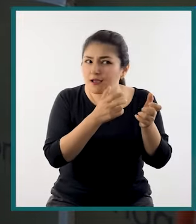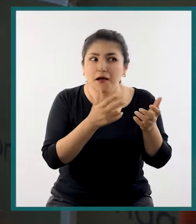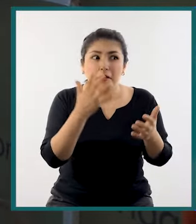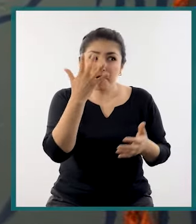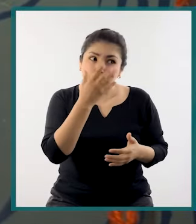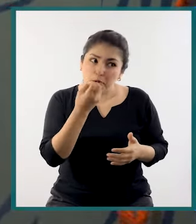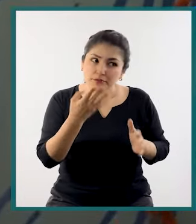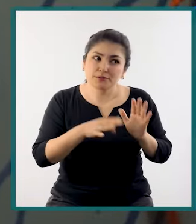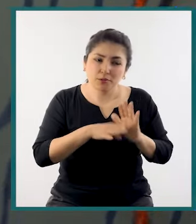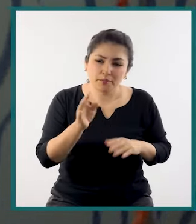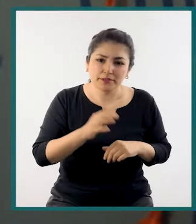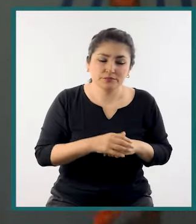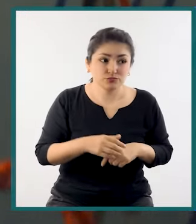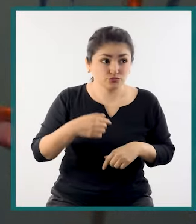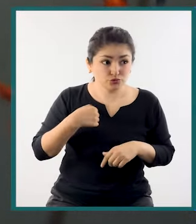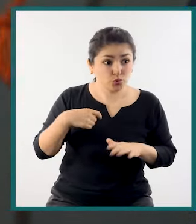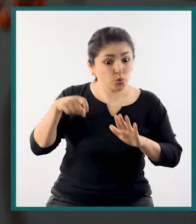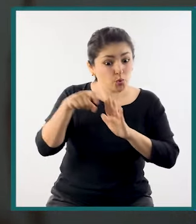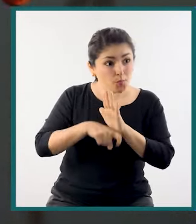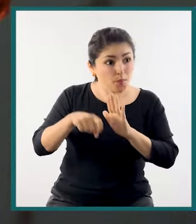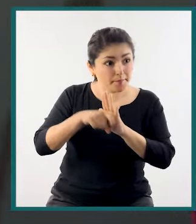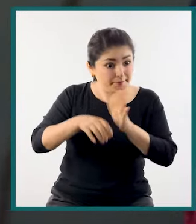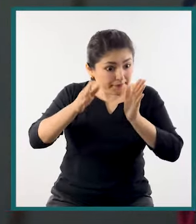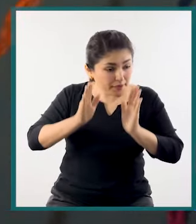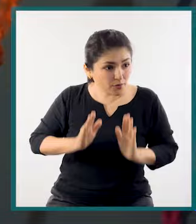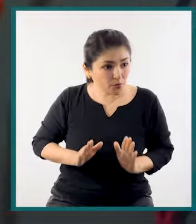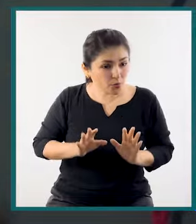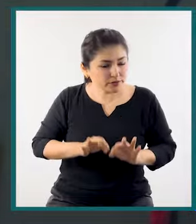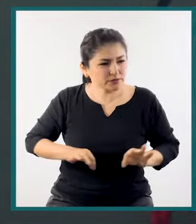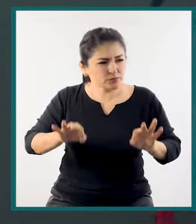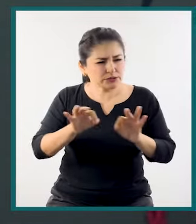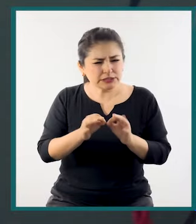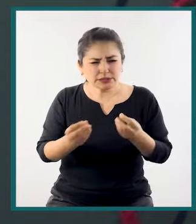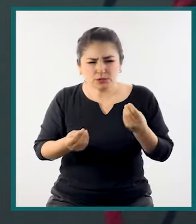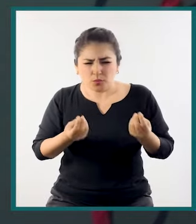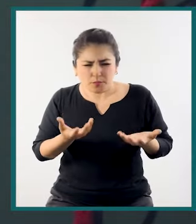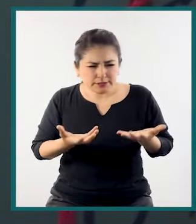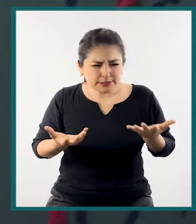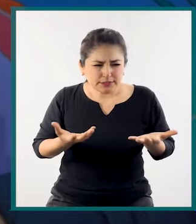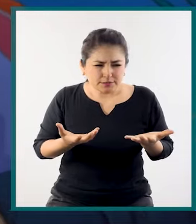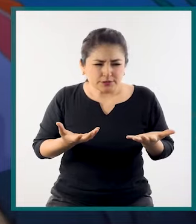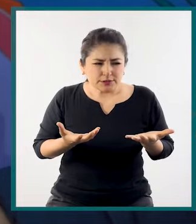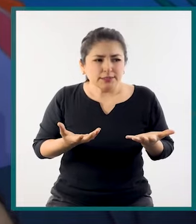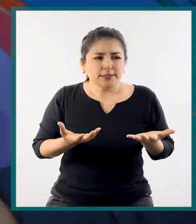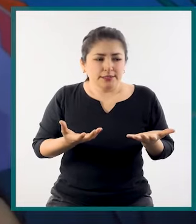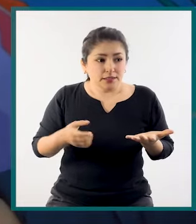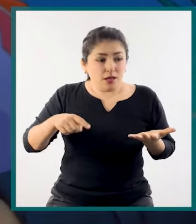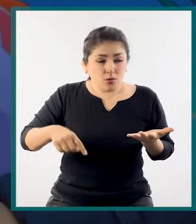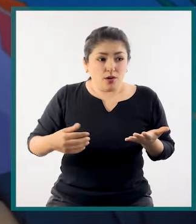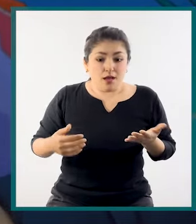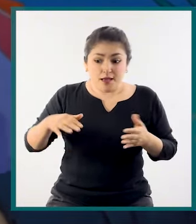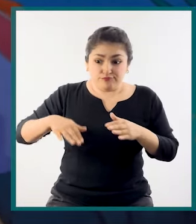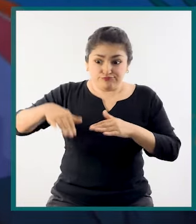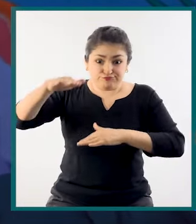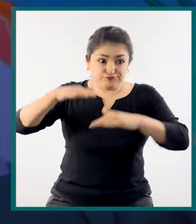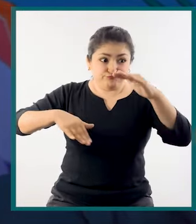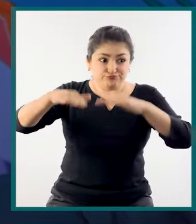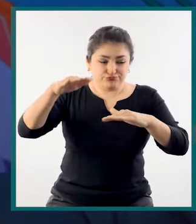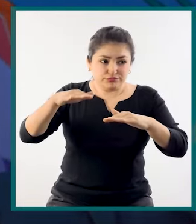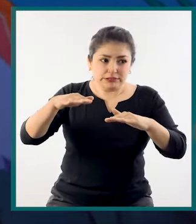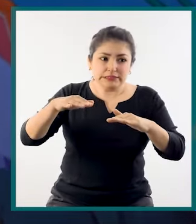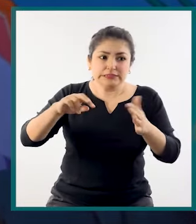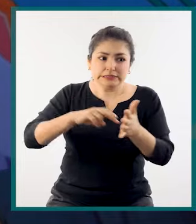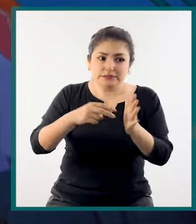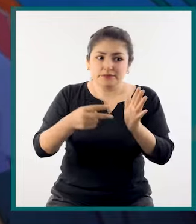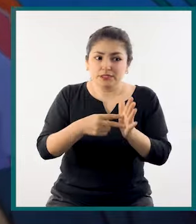más bonito. Nosotros como pedagogos sabemos que la didáctica que podemos emplear en ellos, ahora esta generación, ya es trabajar